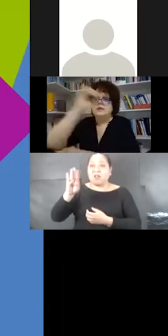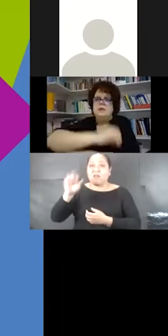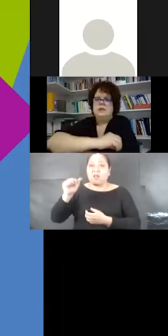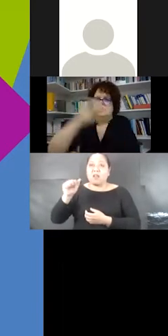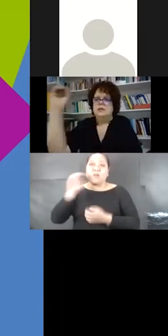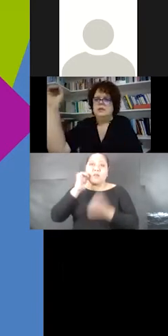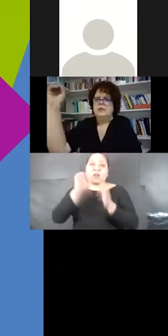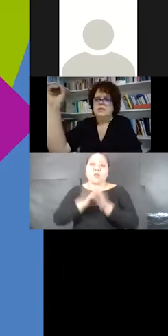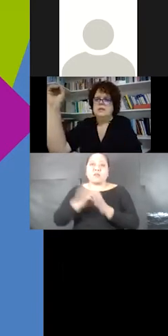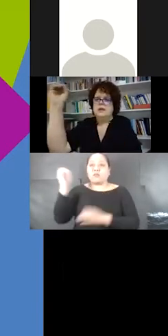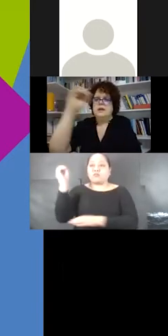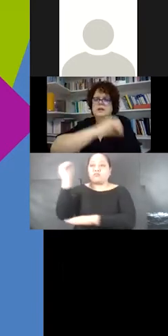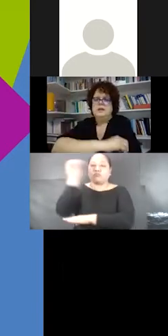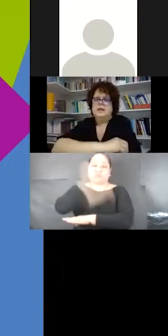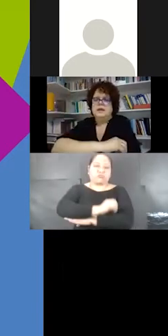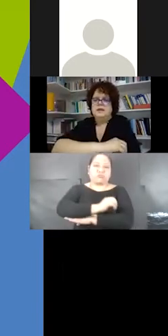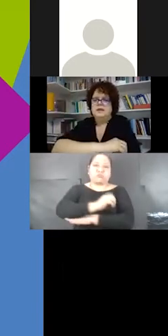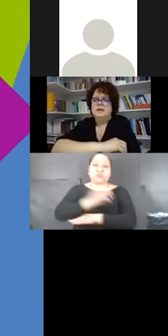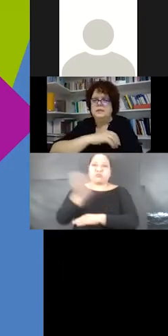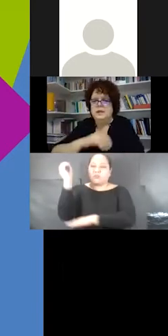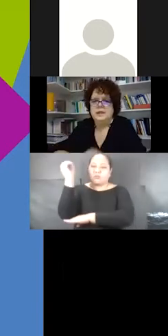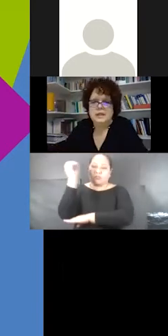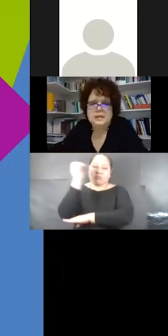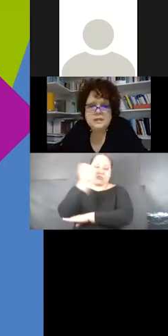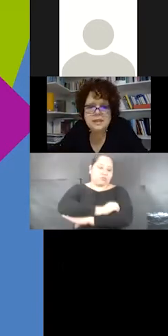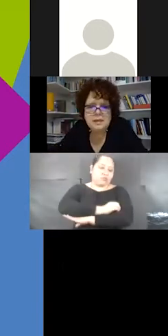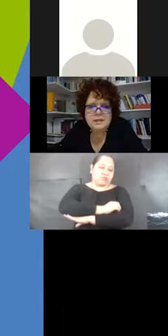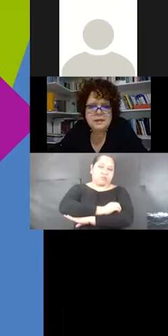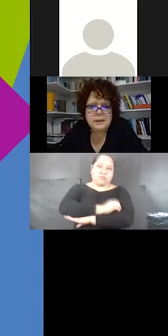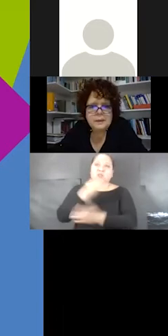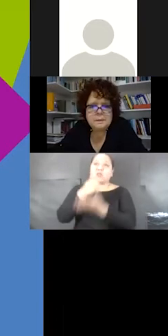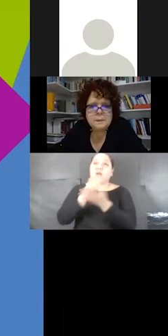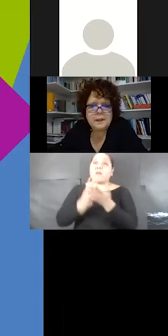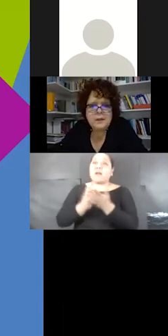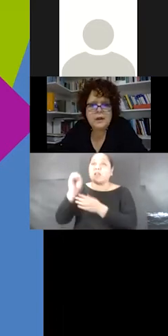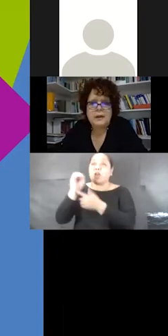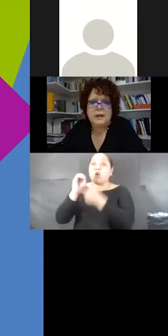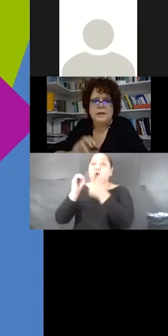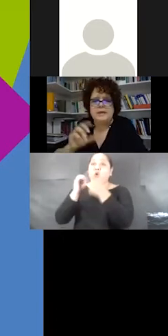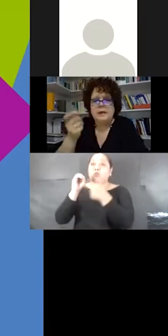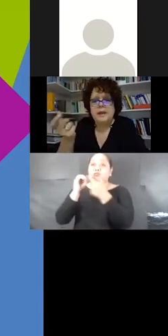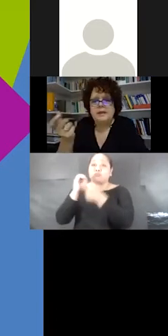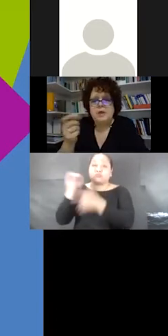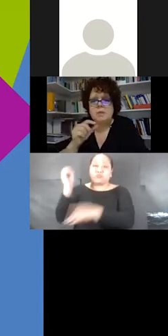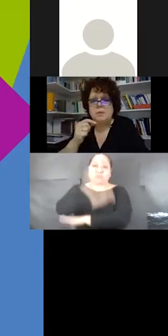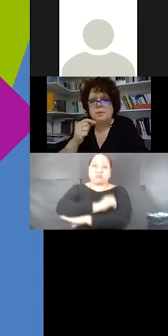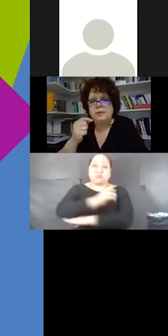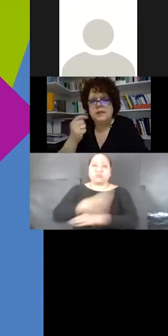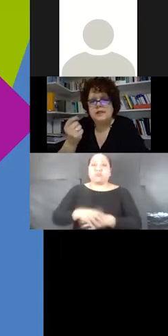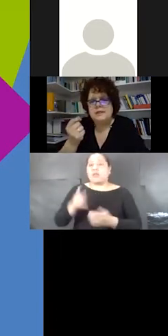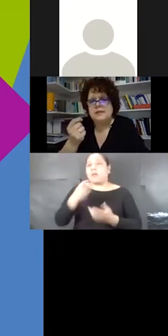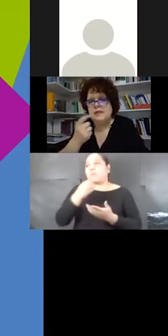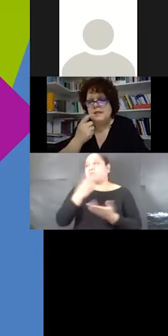estoy así, si comienza acá y termina allá, es parte de las sílabas, ¿no? Las palabras pueden tener partes como,